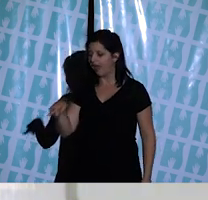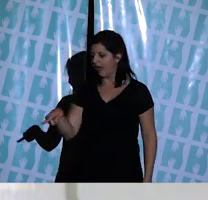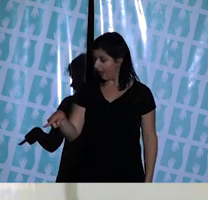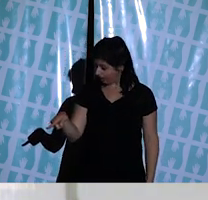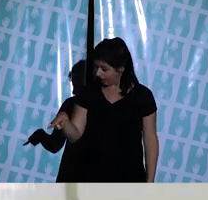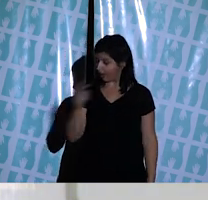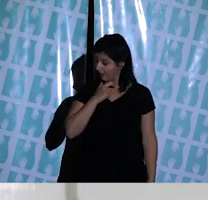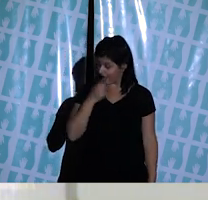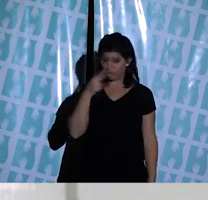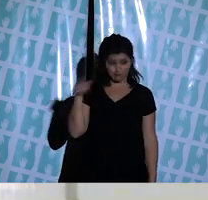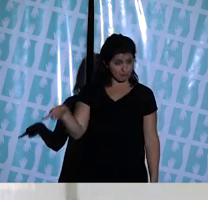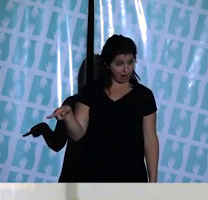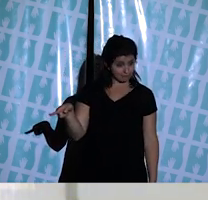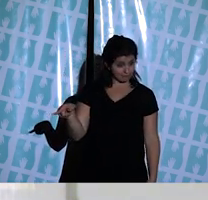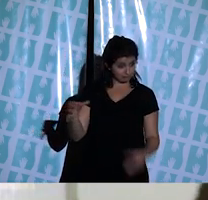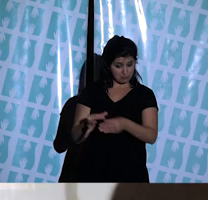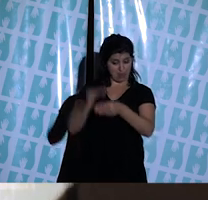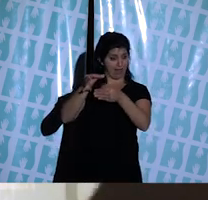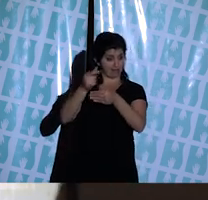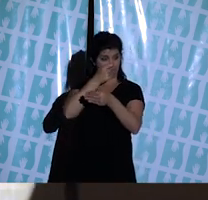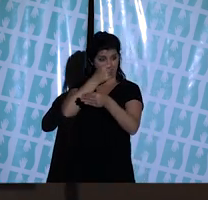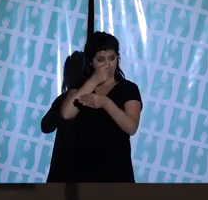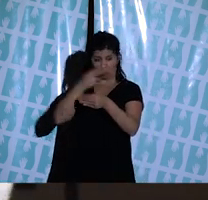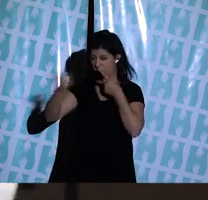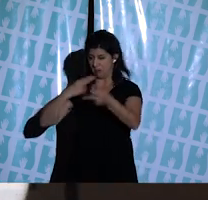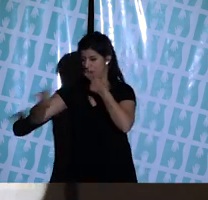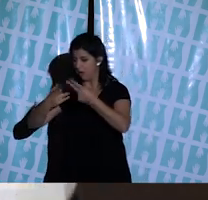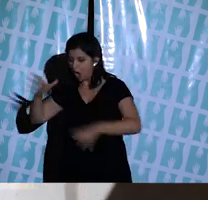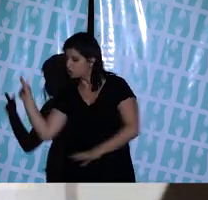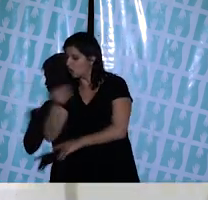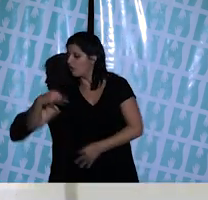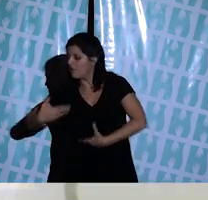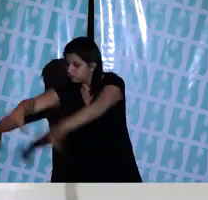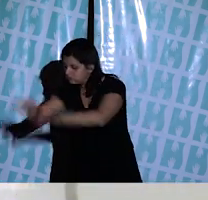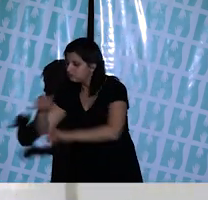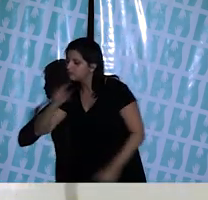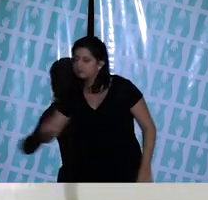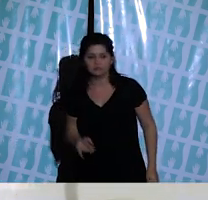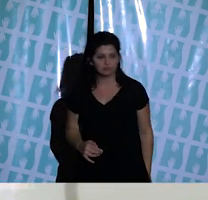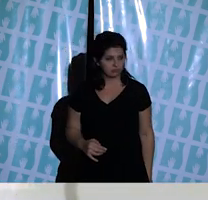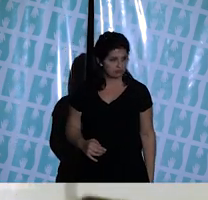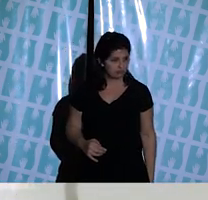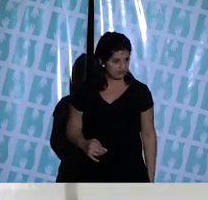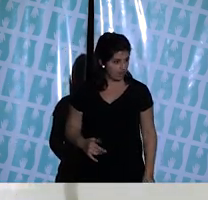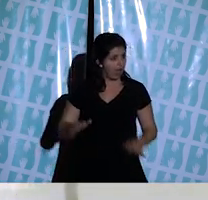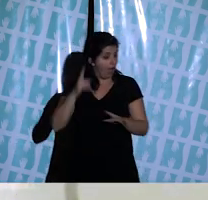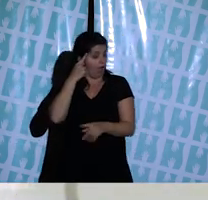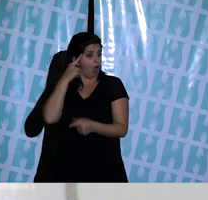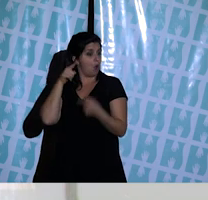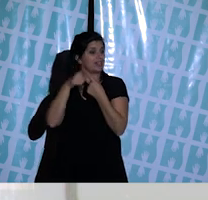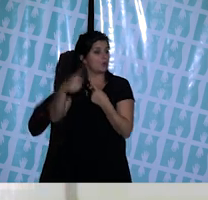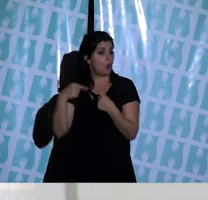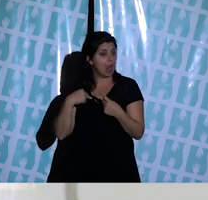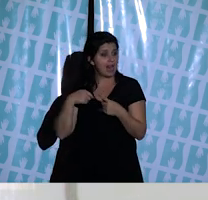¿no? Esperaban que el efecto aversivo de eso hiciera que no quisieran fumar más. Bueno, lo sabemos que